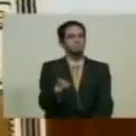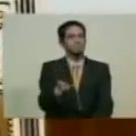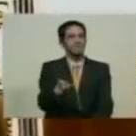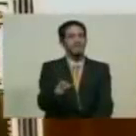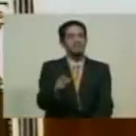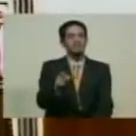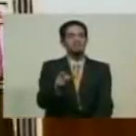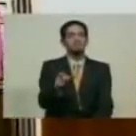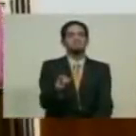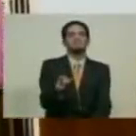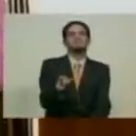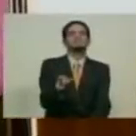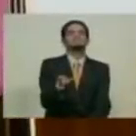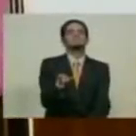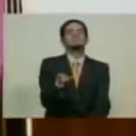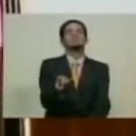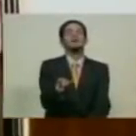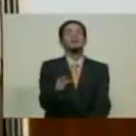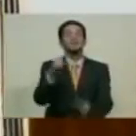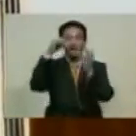Guevara,